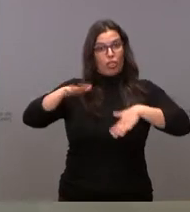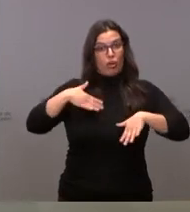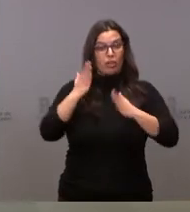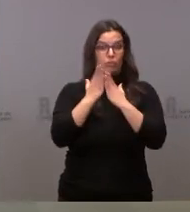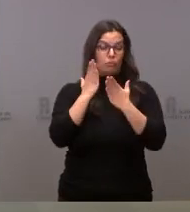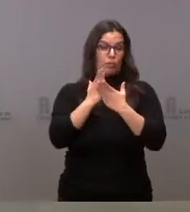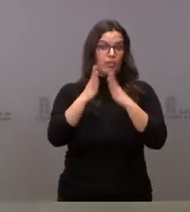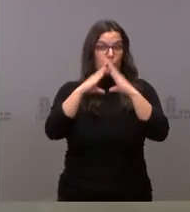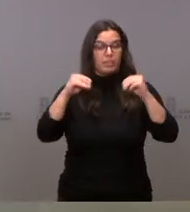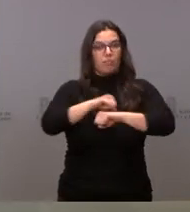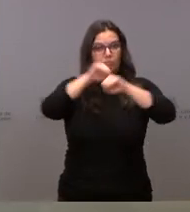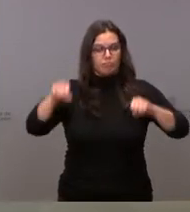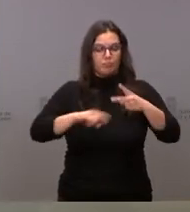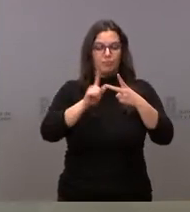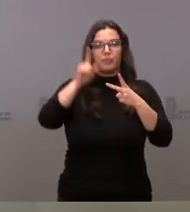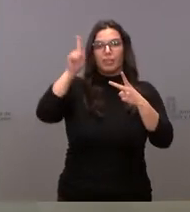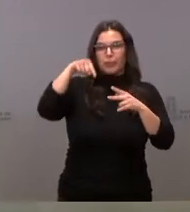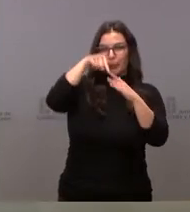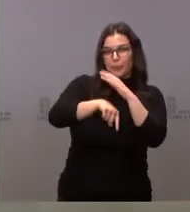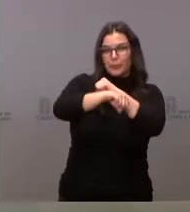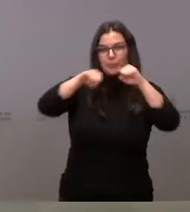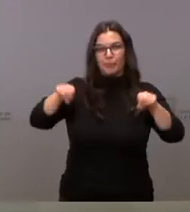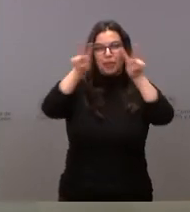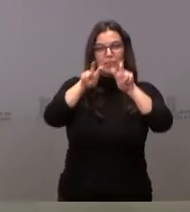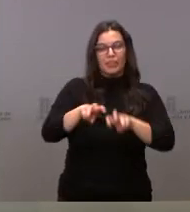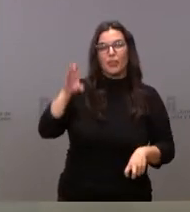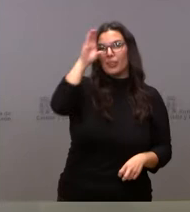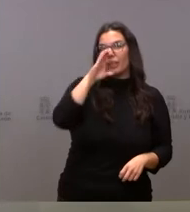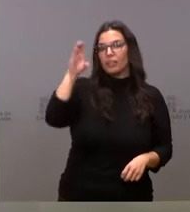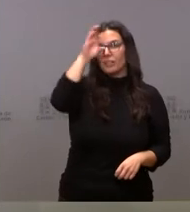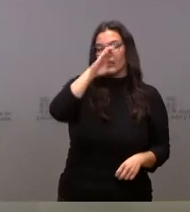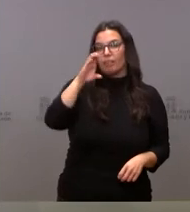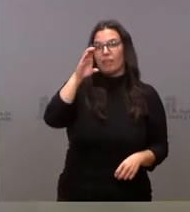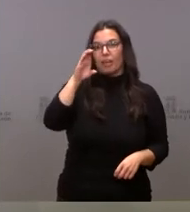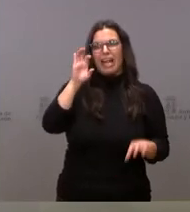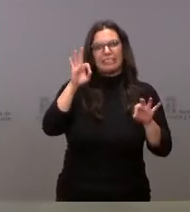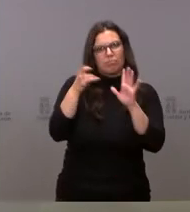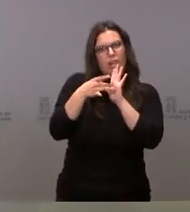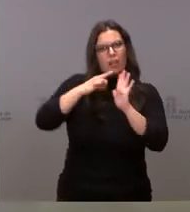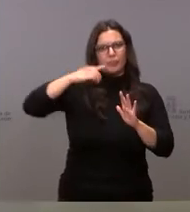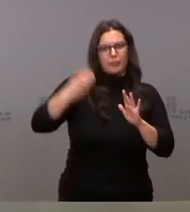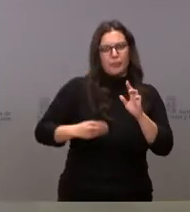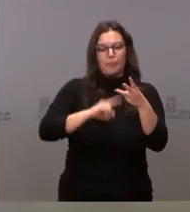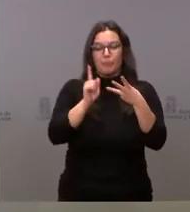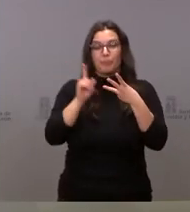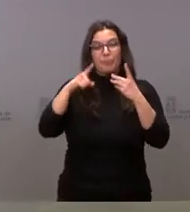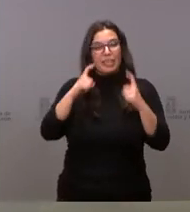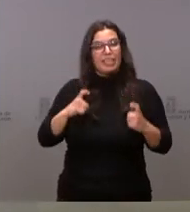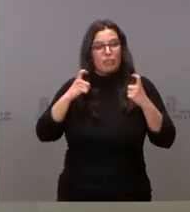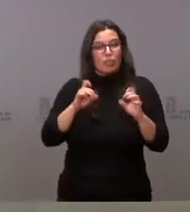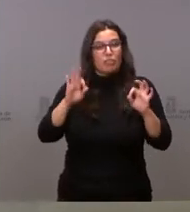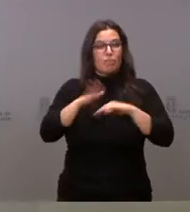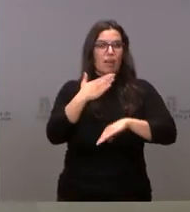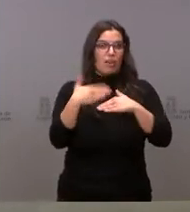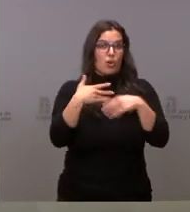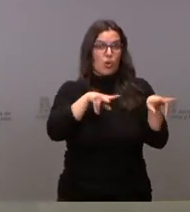profundizar y afianzar en la investigación científica de calidad y esfuerzo en la innovación para